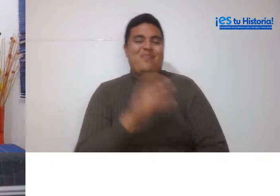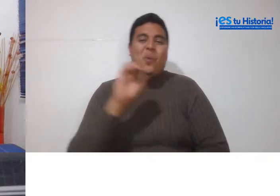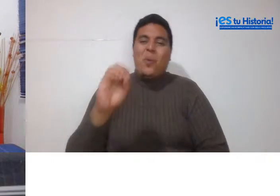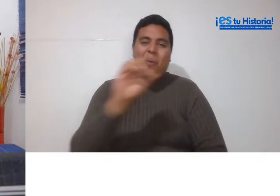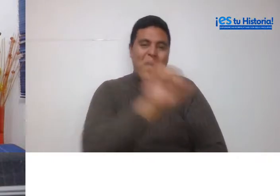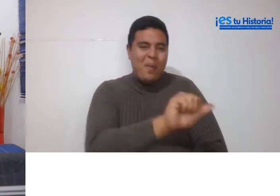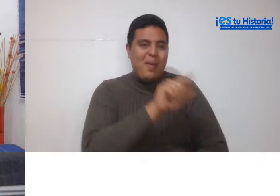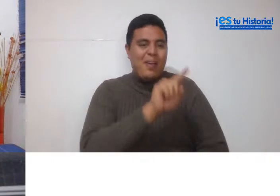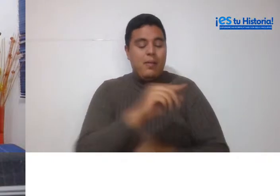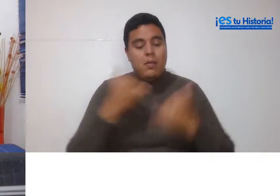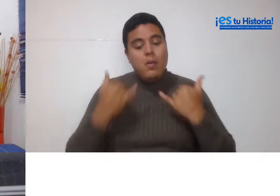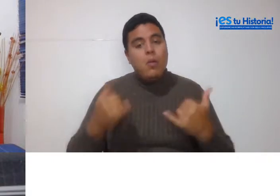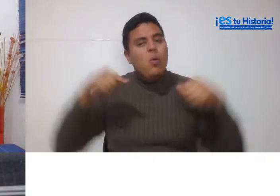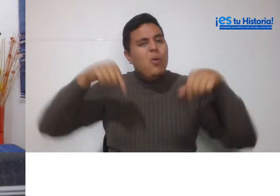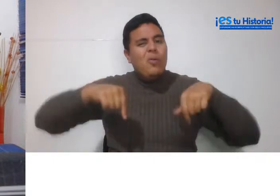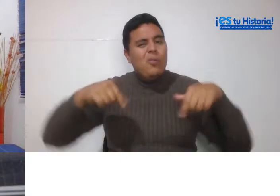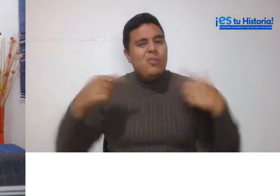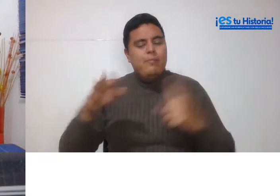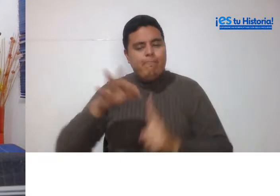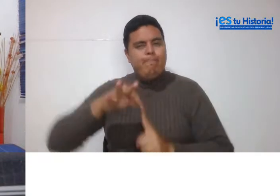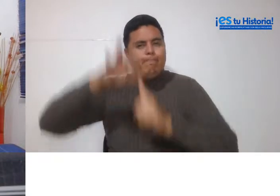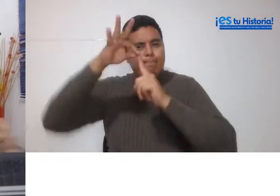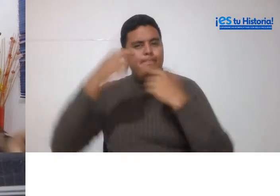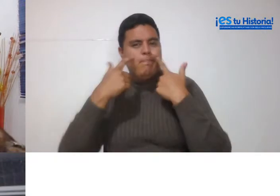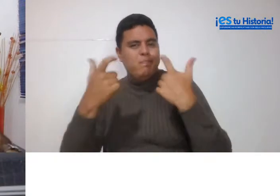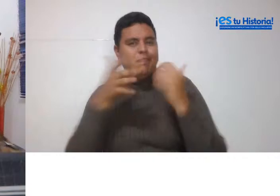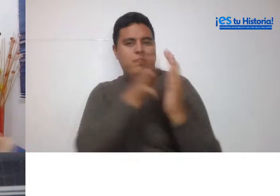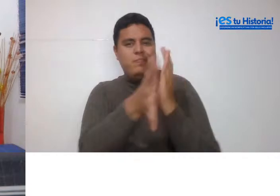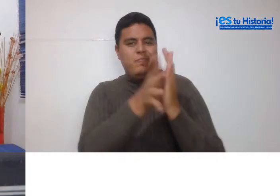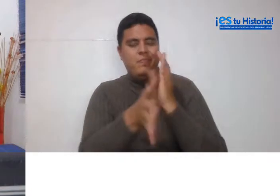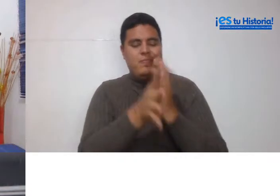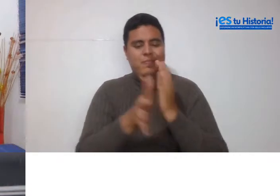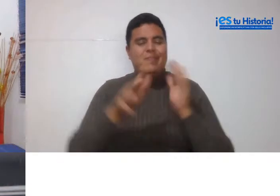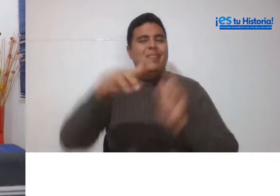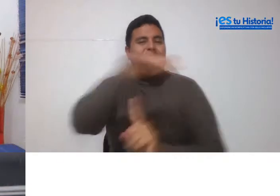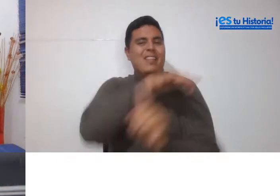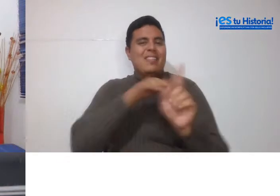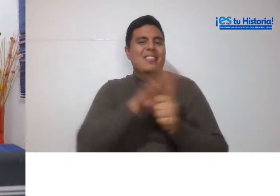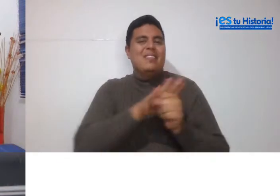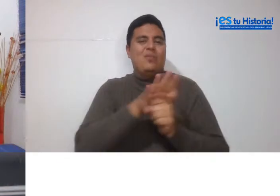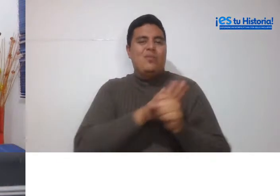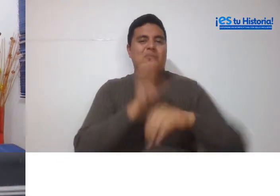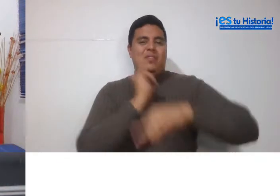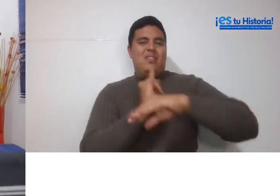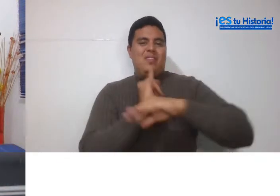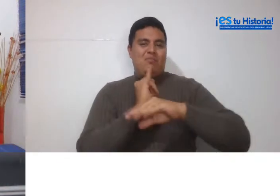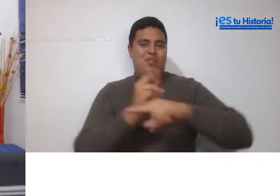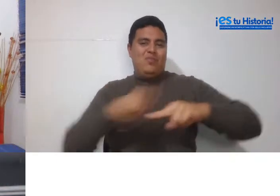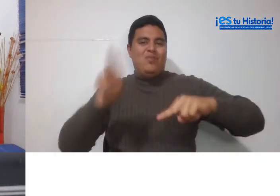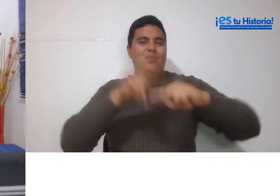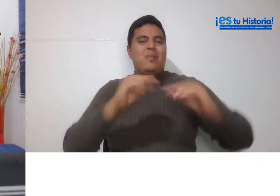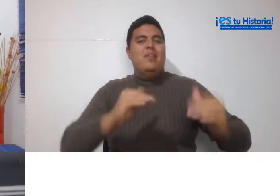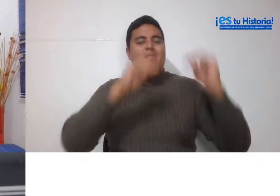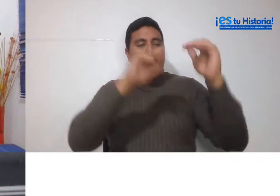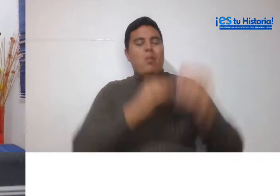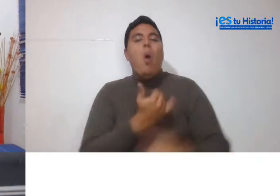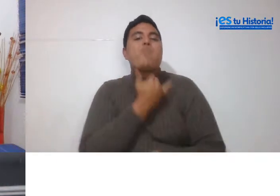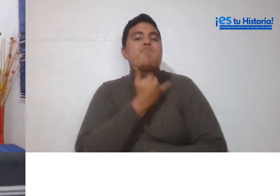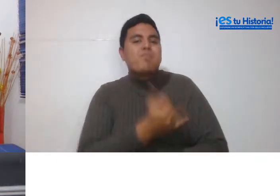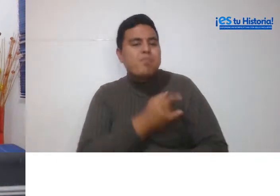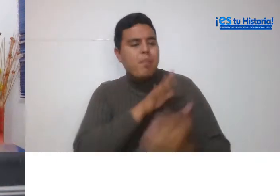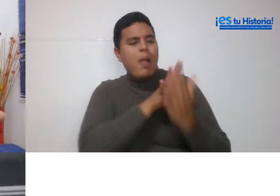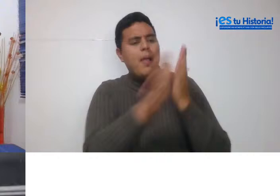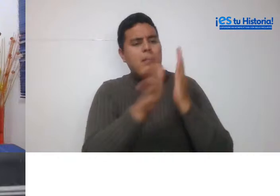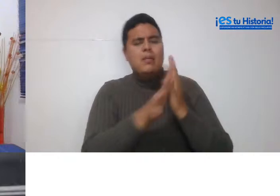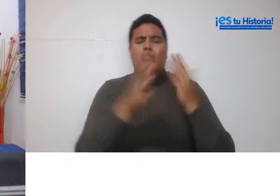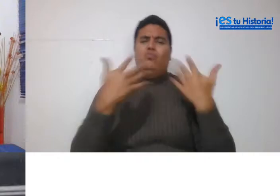queremos destacar eso que está pasando, lo que está viviendo desde la institución educativa para ese aporte que se está haciendo para la educación, precisamente,